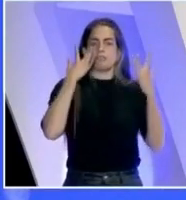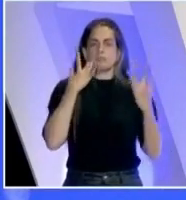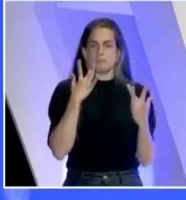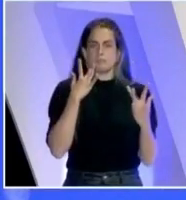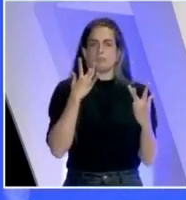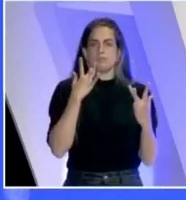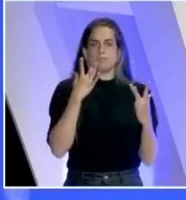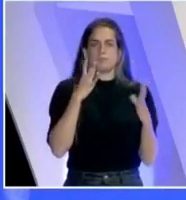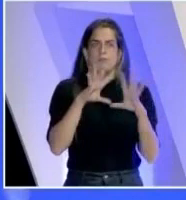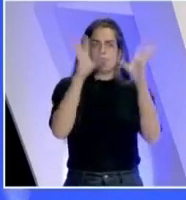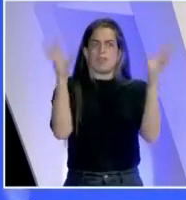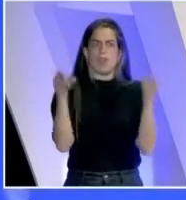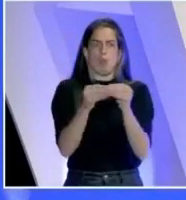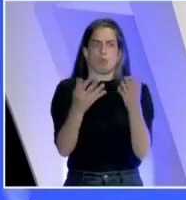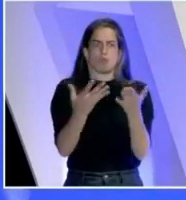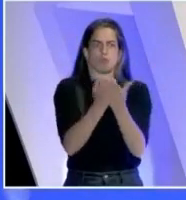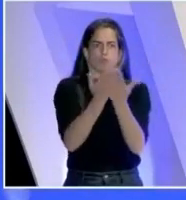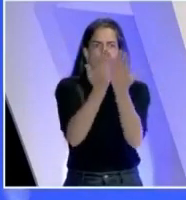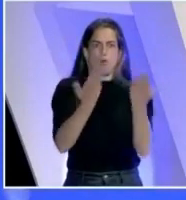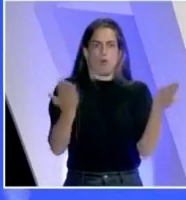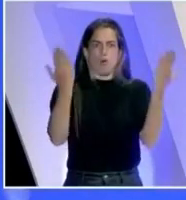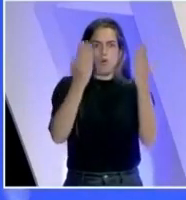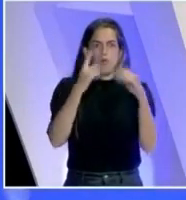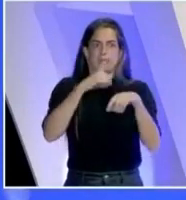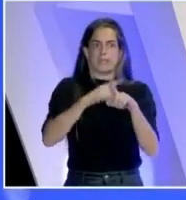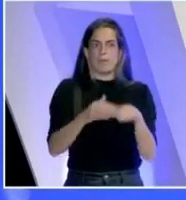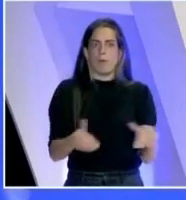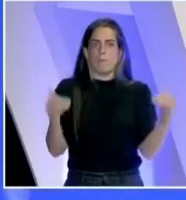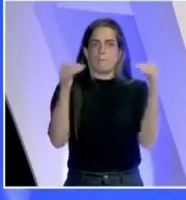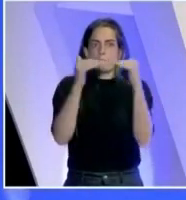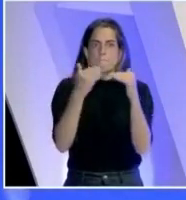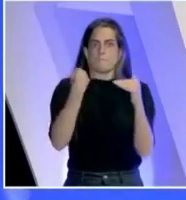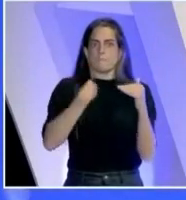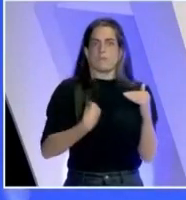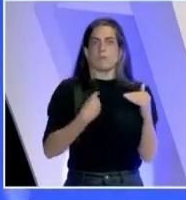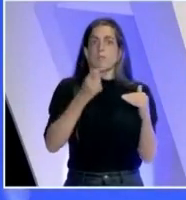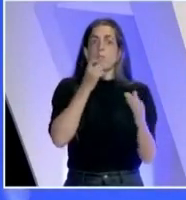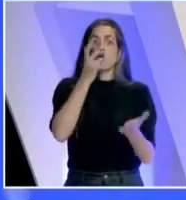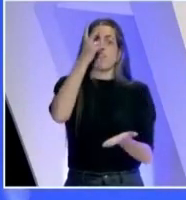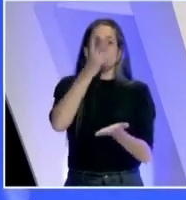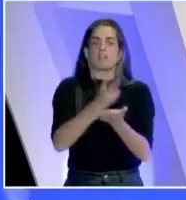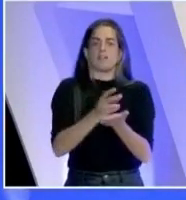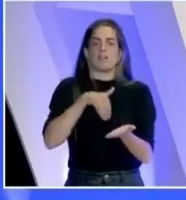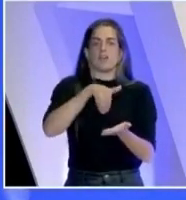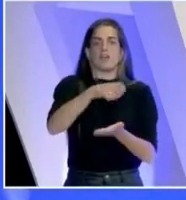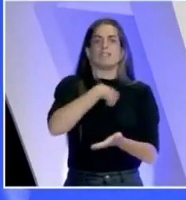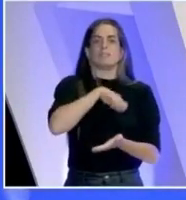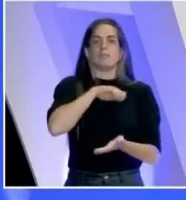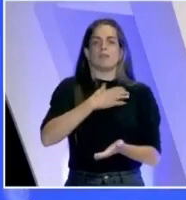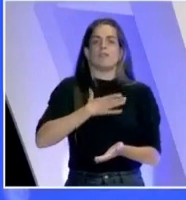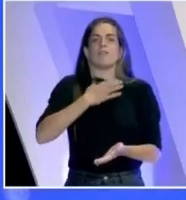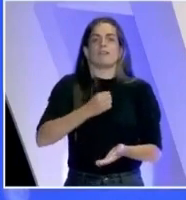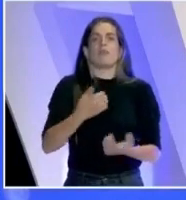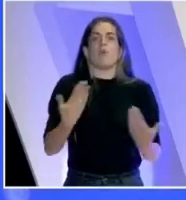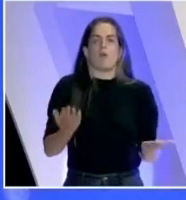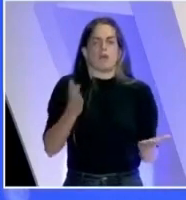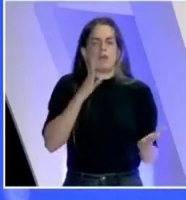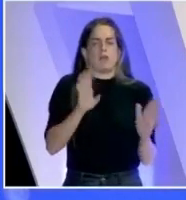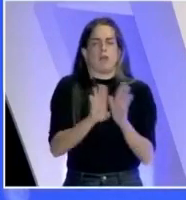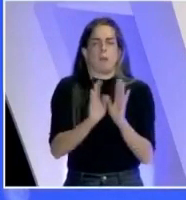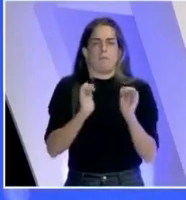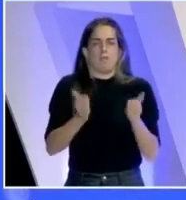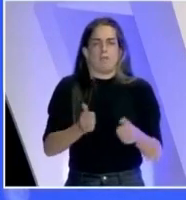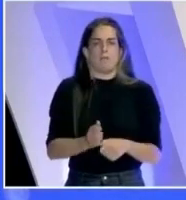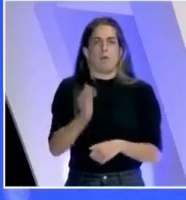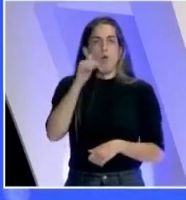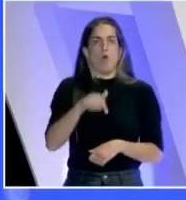y holístico al mismo tiempo sobre los desafíos que va a enfrentar España, que ya está enfrentando España. No solo